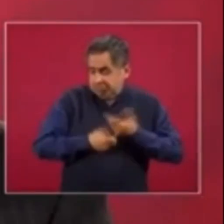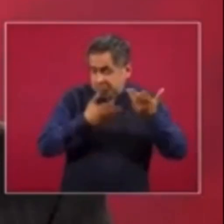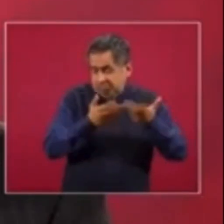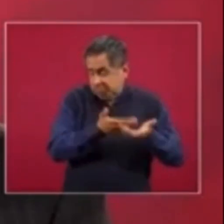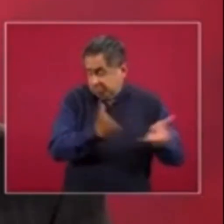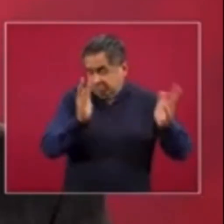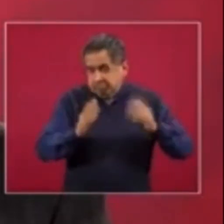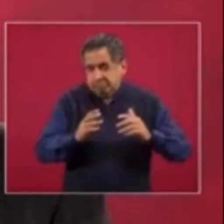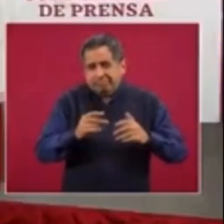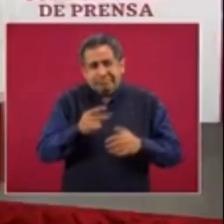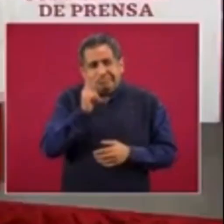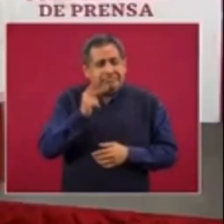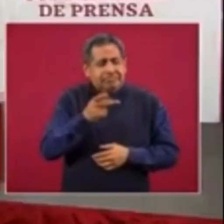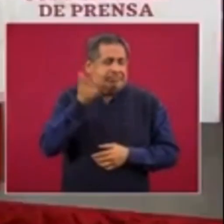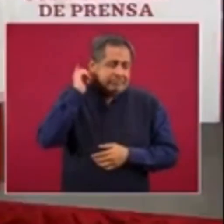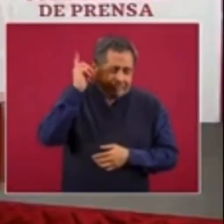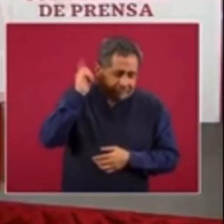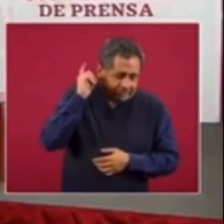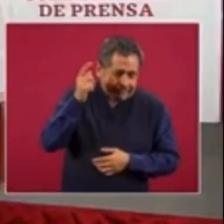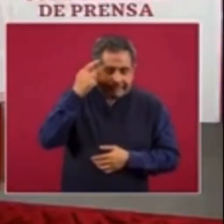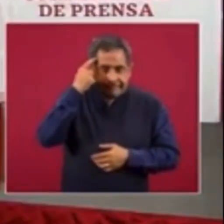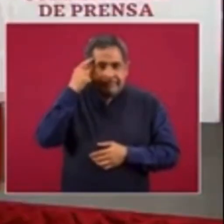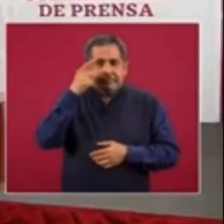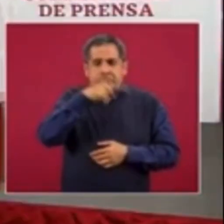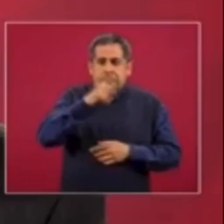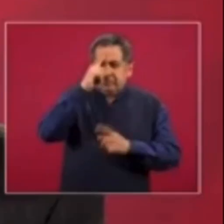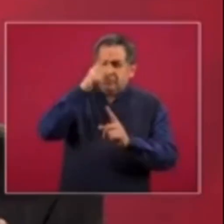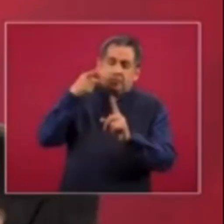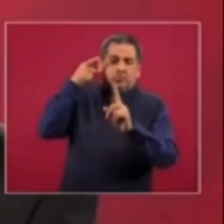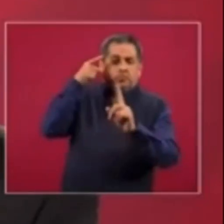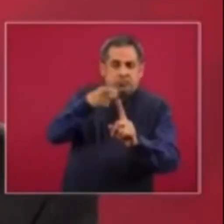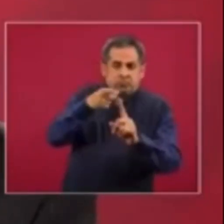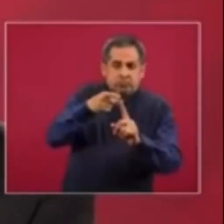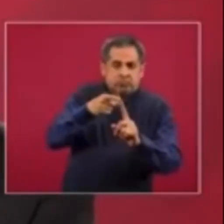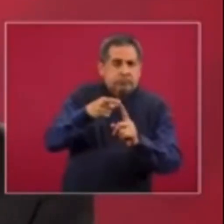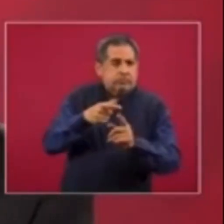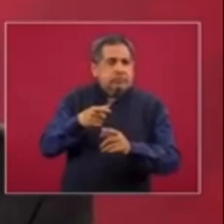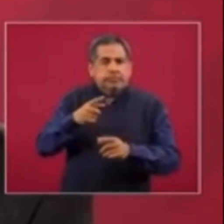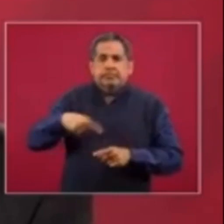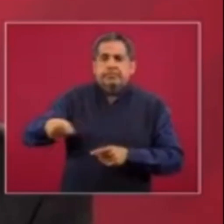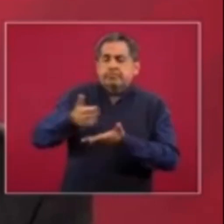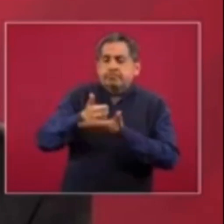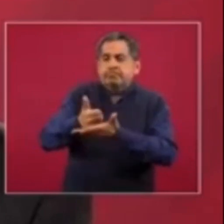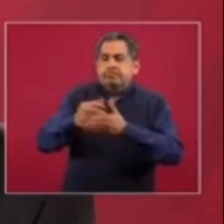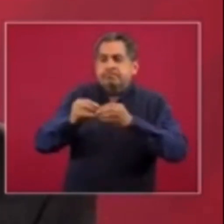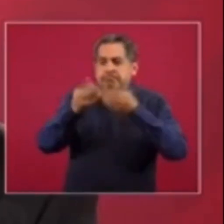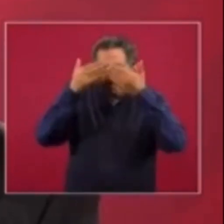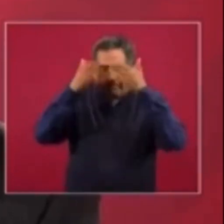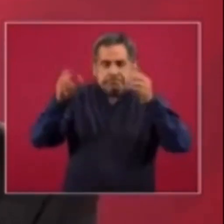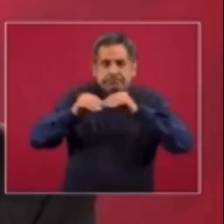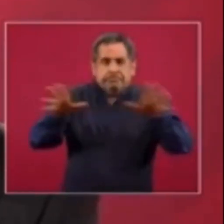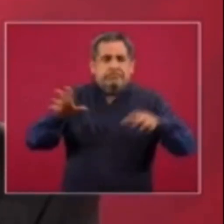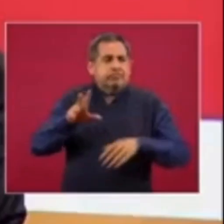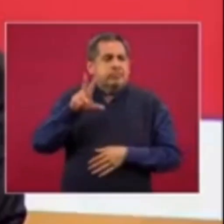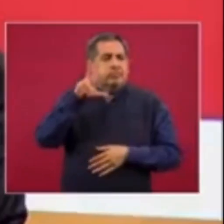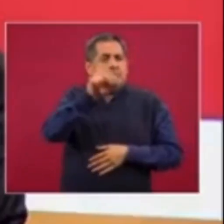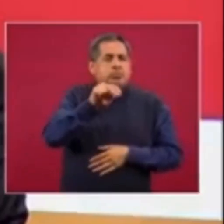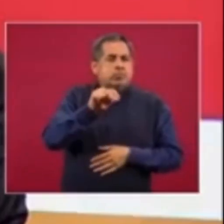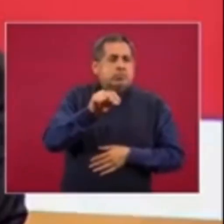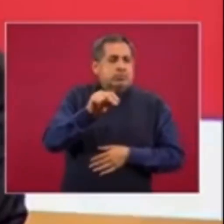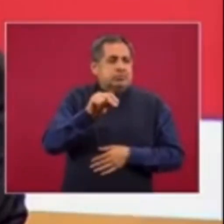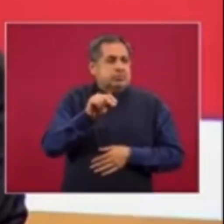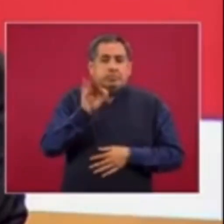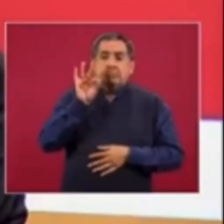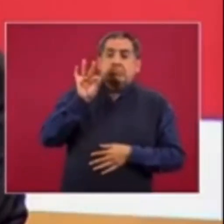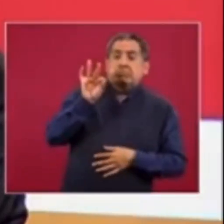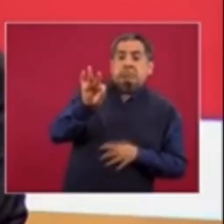prensa, pero ojalá su propósito fuera ayudar a la población y no convertir la noticia en